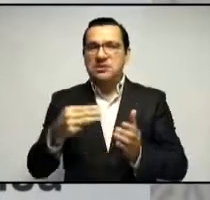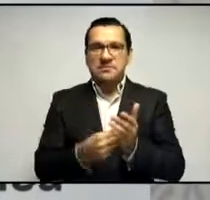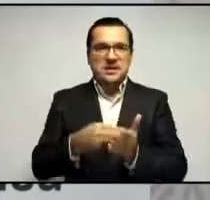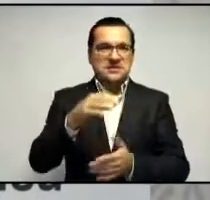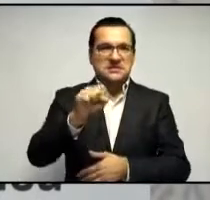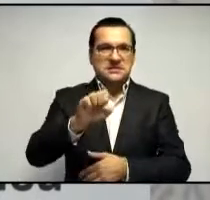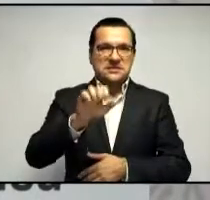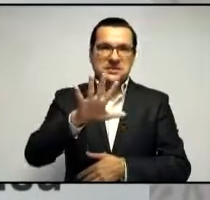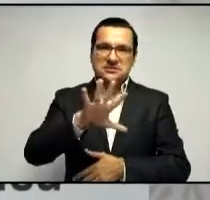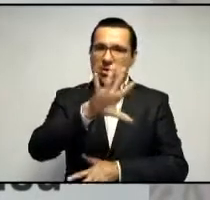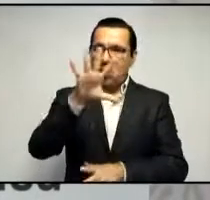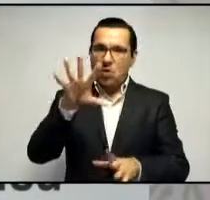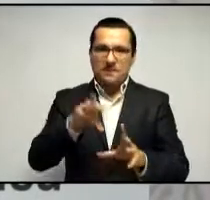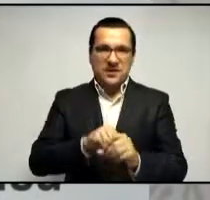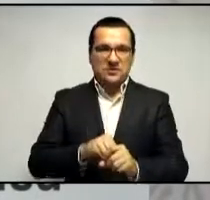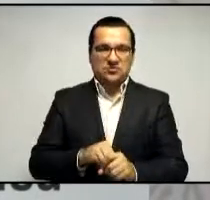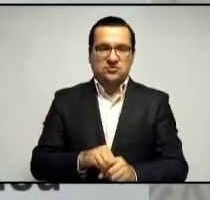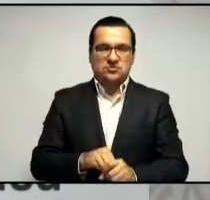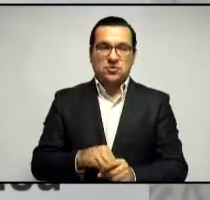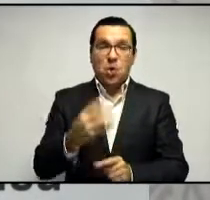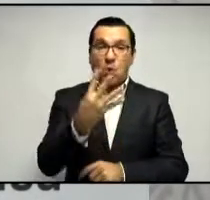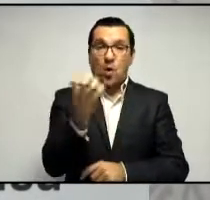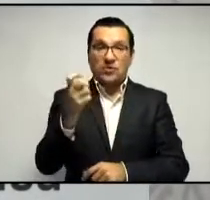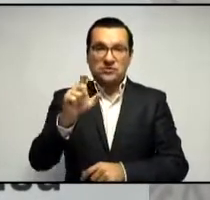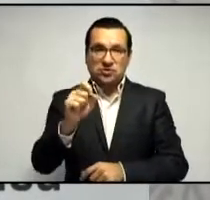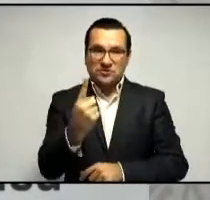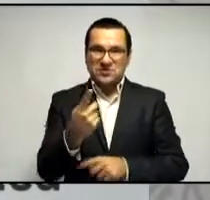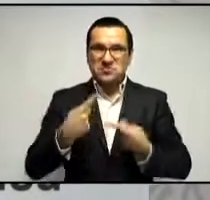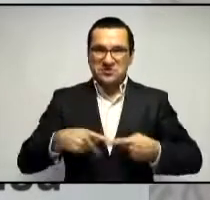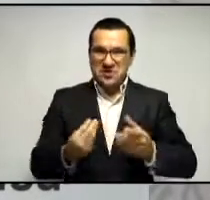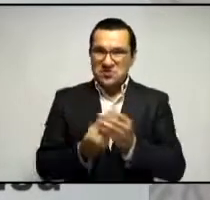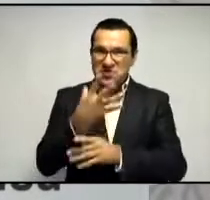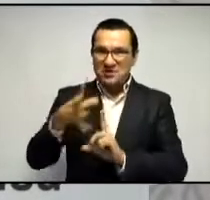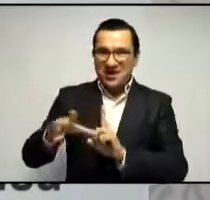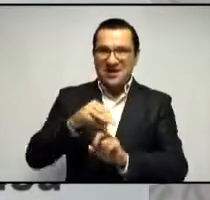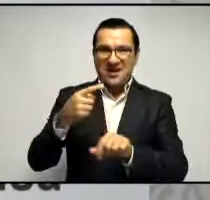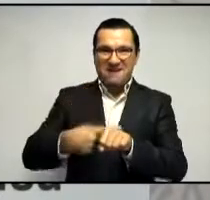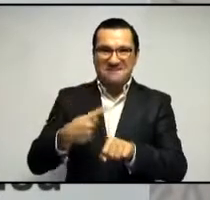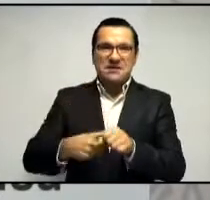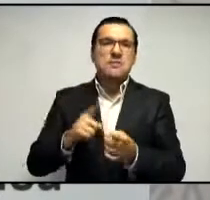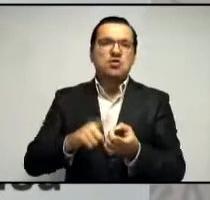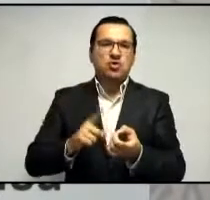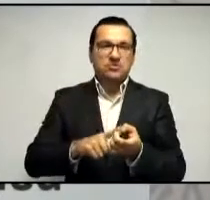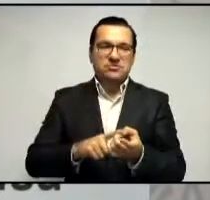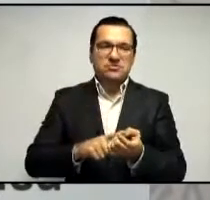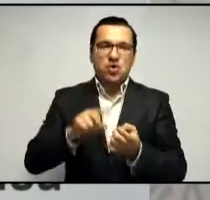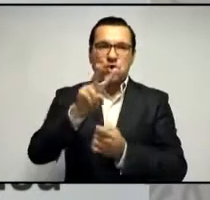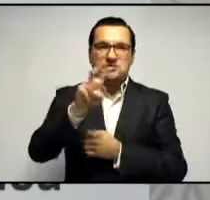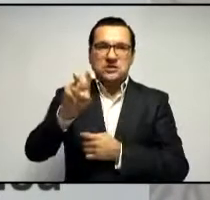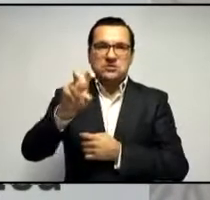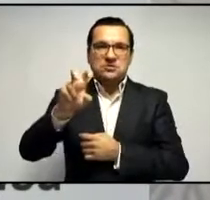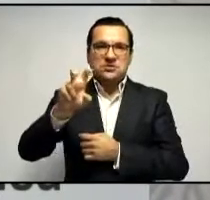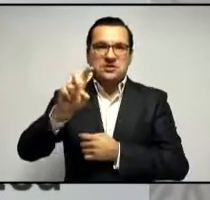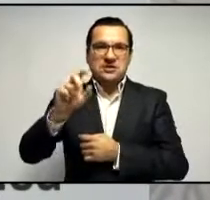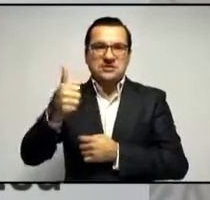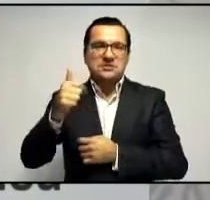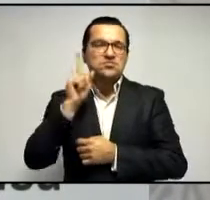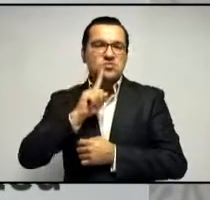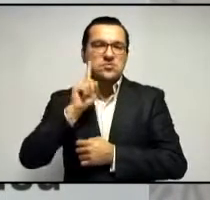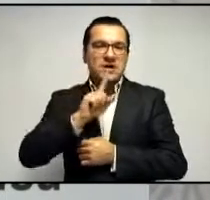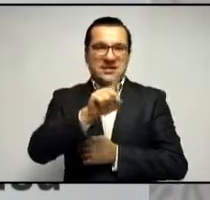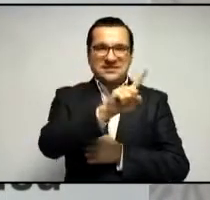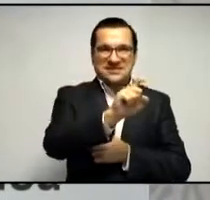en total los 421 casos ocurrieron en 236 mujeres